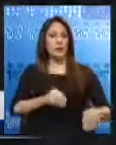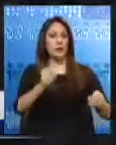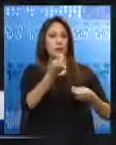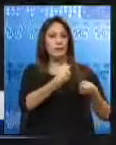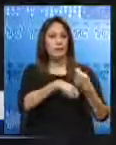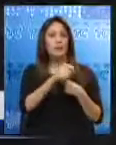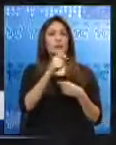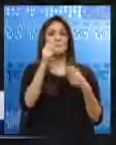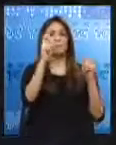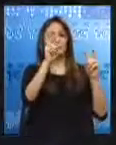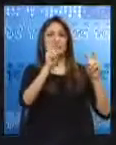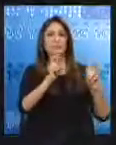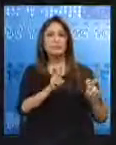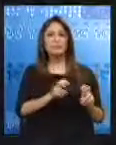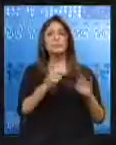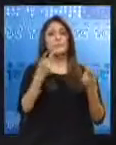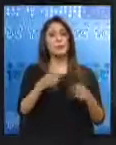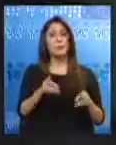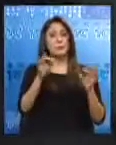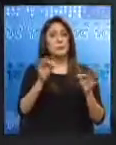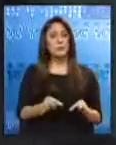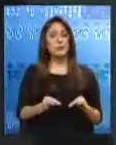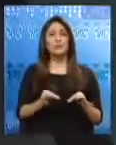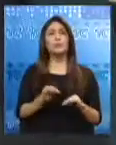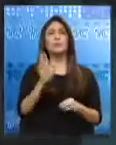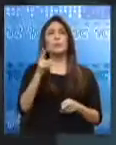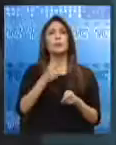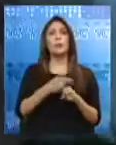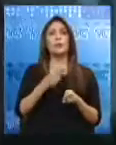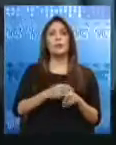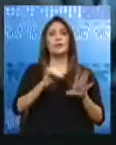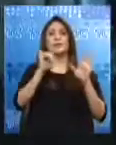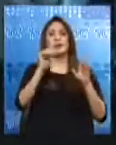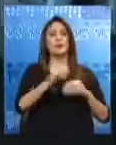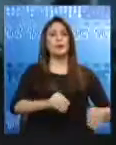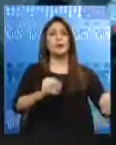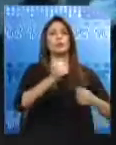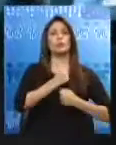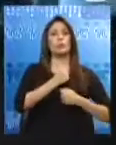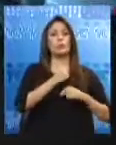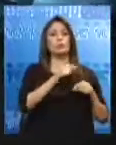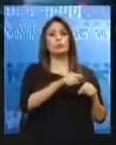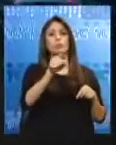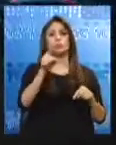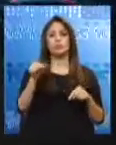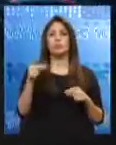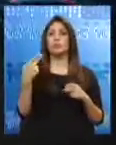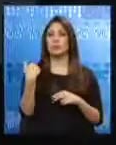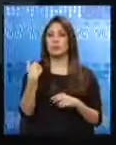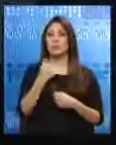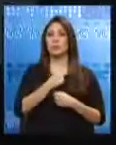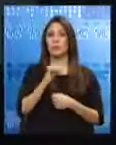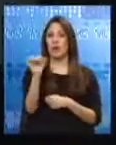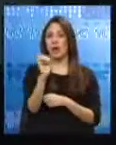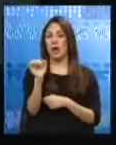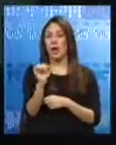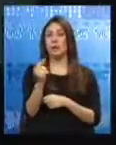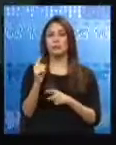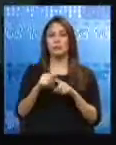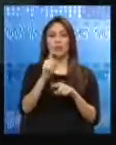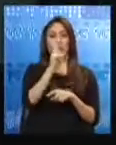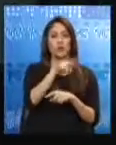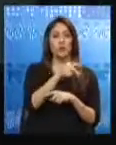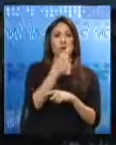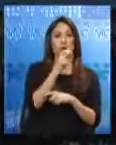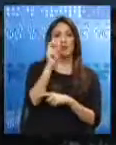Unidad de Análisis Financiero confirmó también que Mauro T. registró a su nombre 6 bienes inmuebles y 4 muebles, vehículos, entre 2011